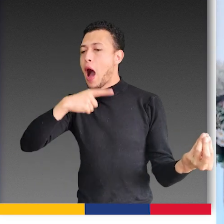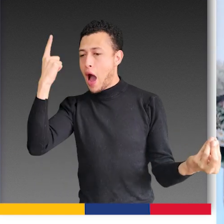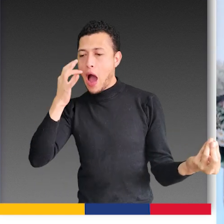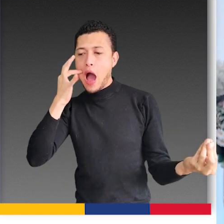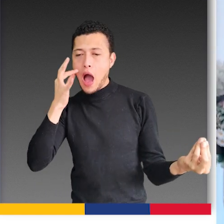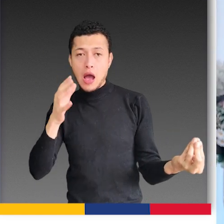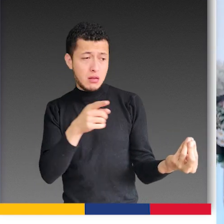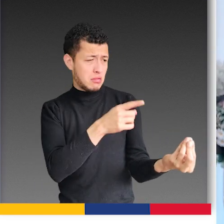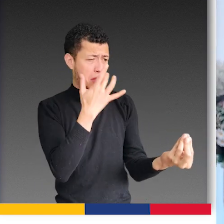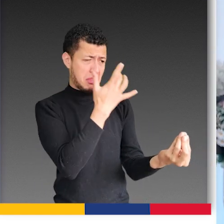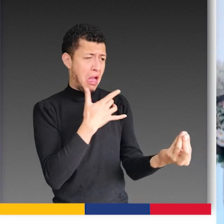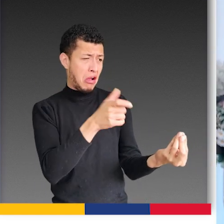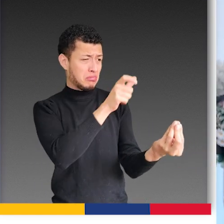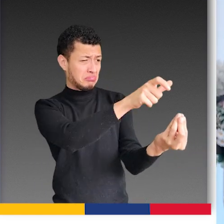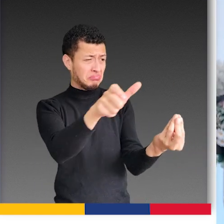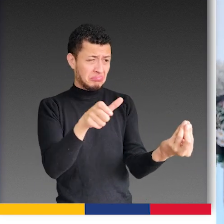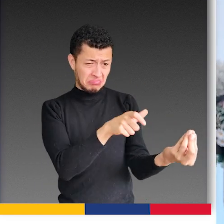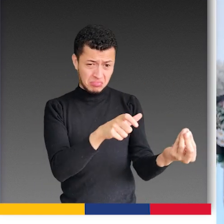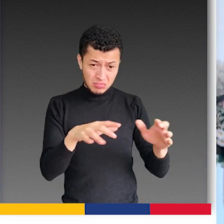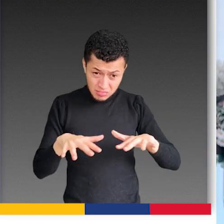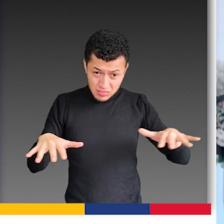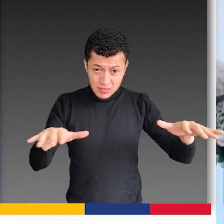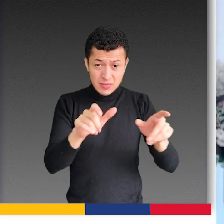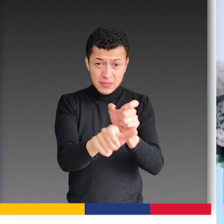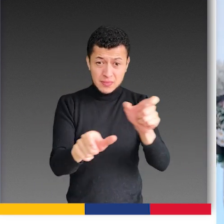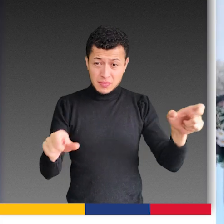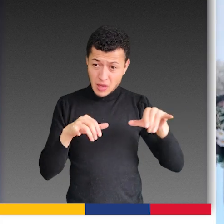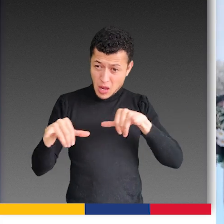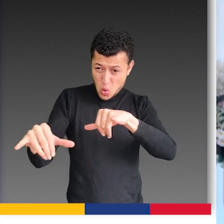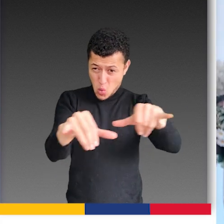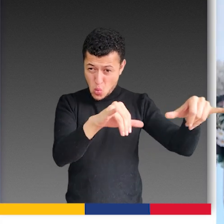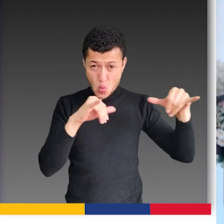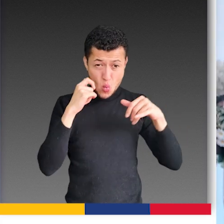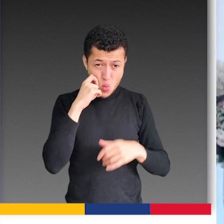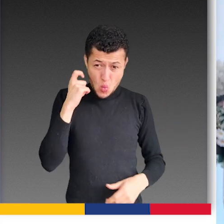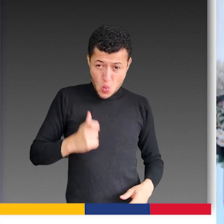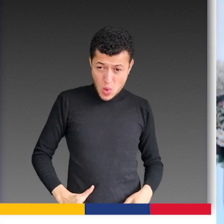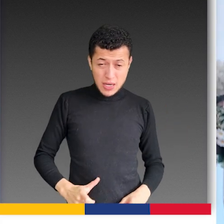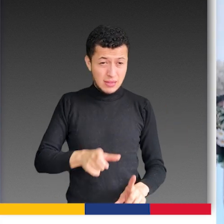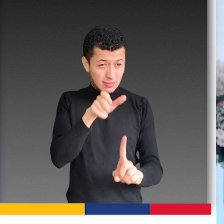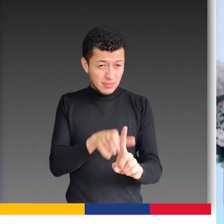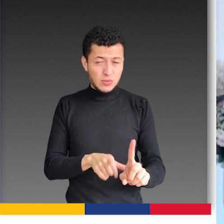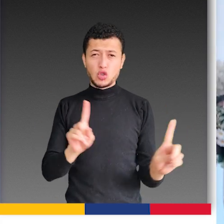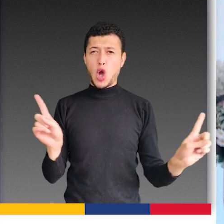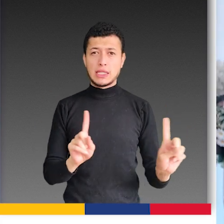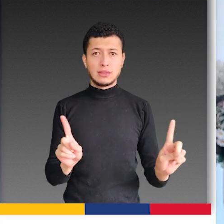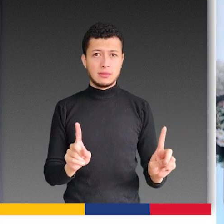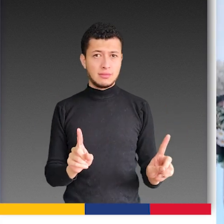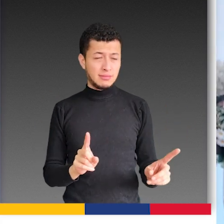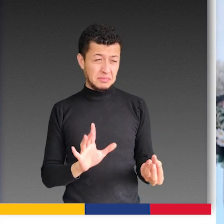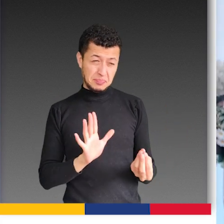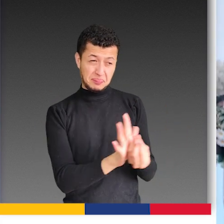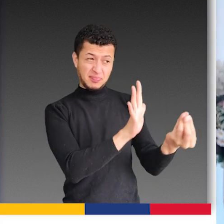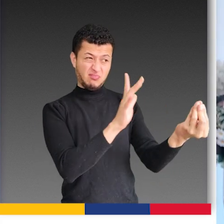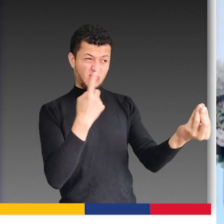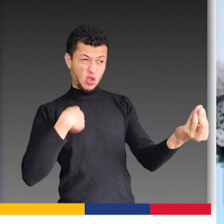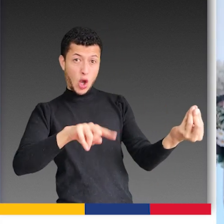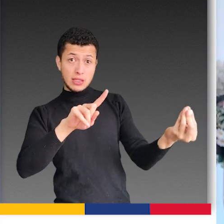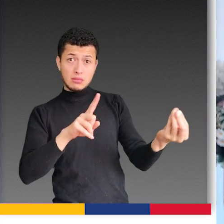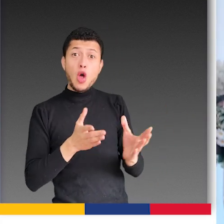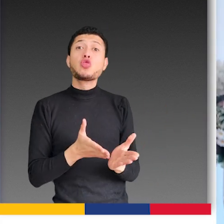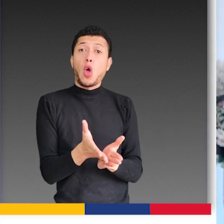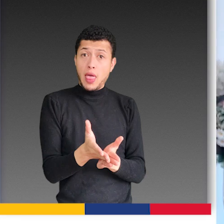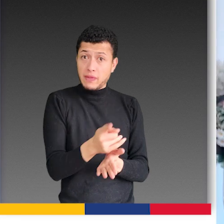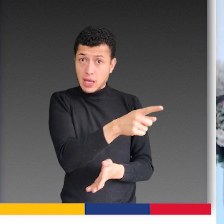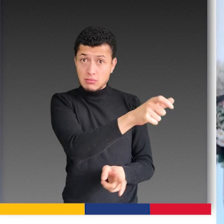Para separarnos y no reconocer que somos parte de la familia humana. Y